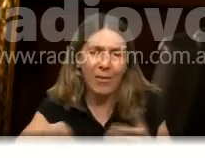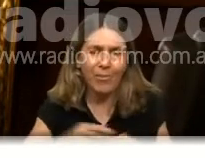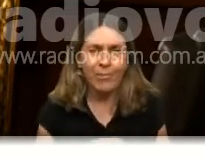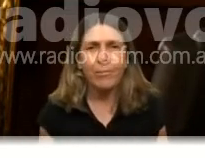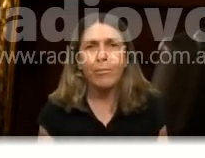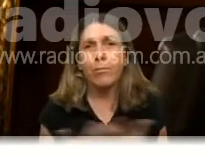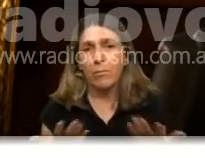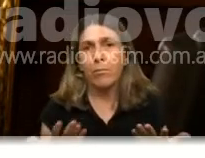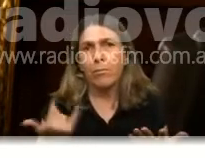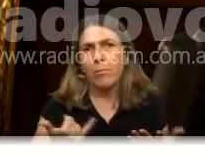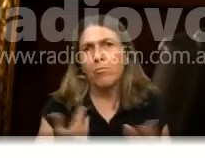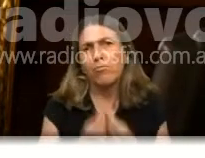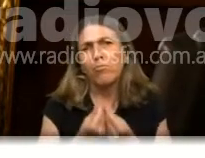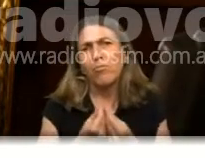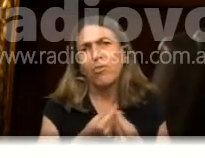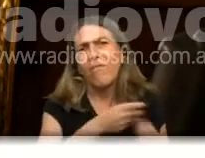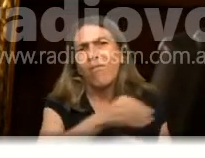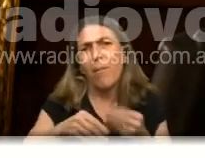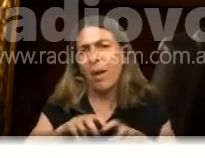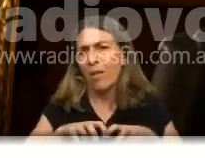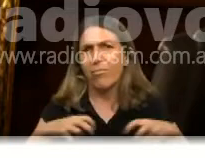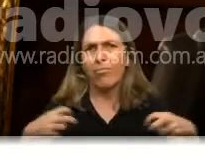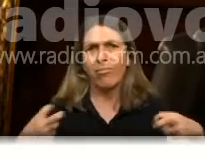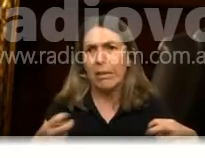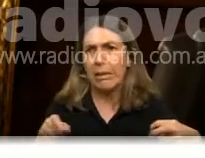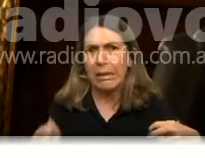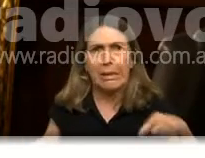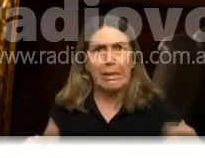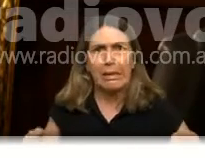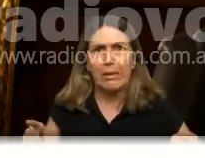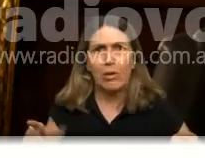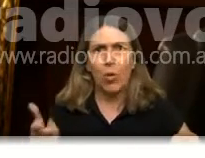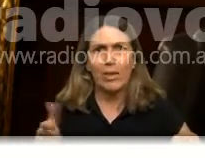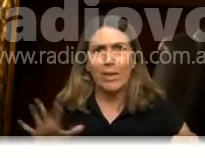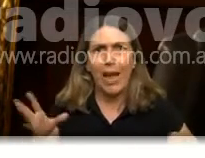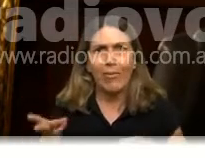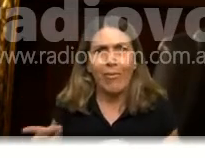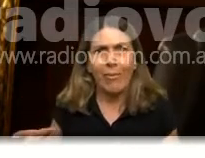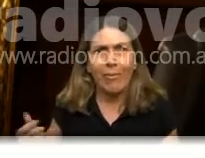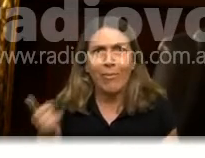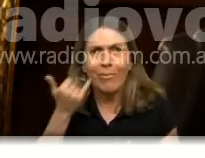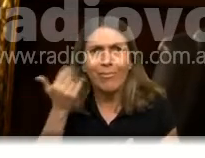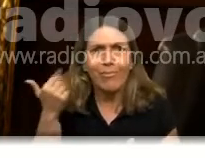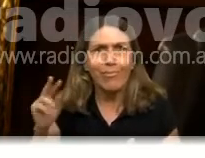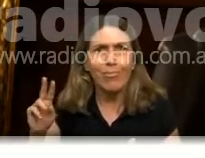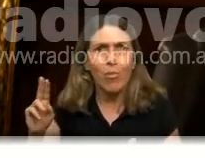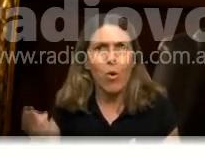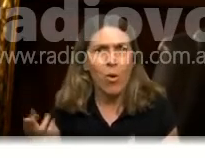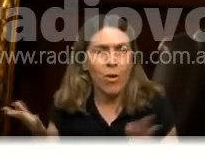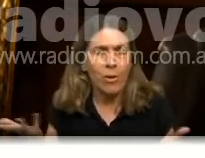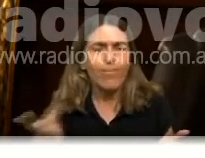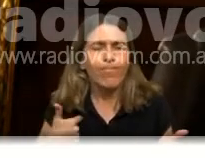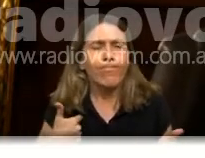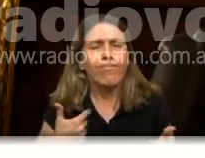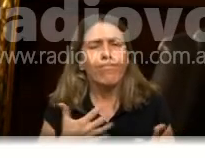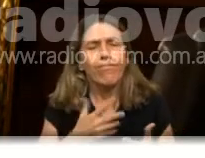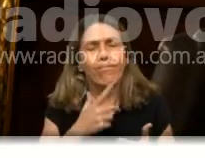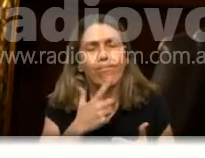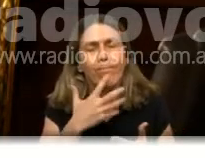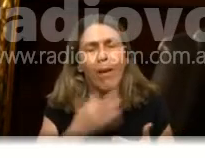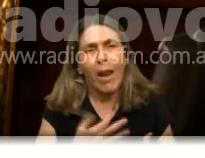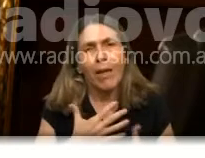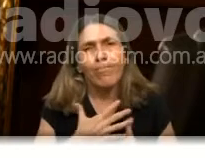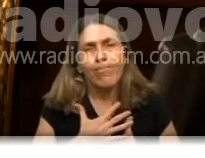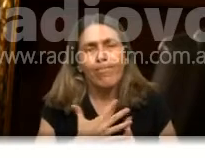ahora muchos lugares vacíos en las mesas argentinas quiero mandarles un fuerte y sincero abrazo a quienes